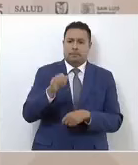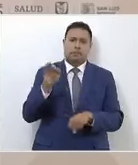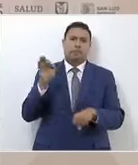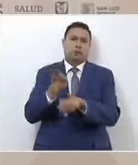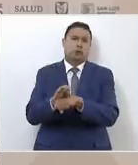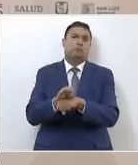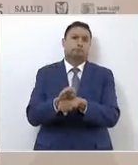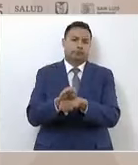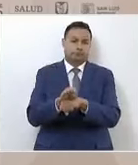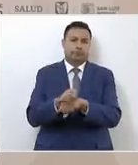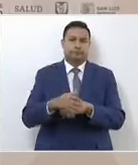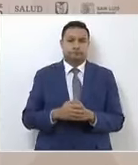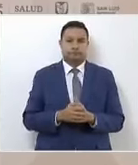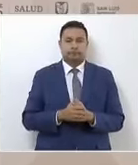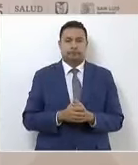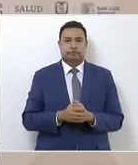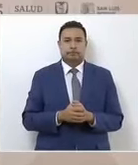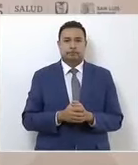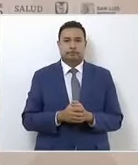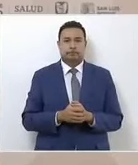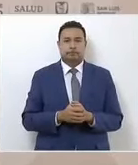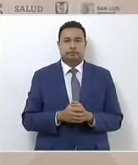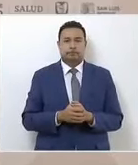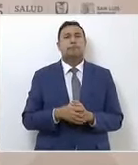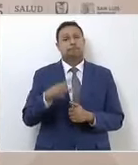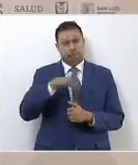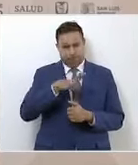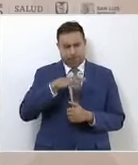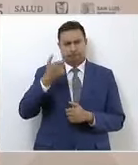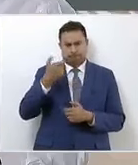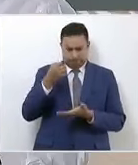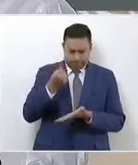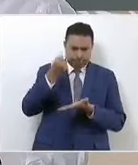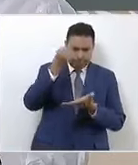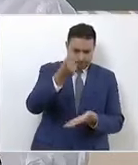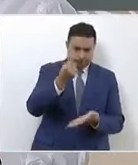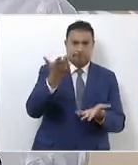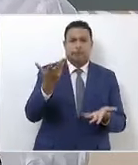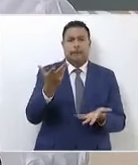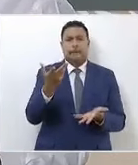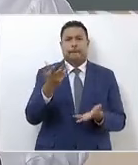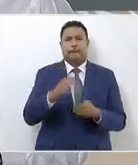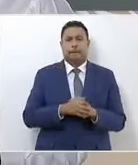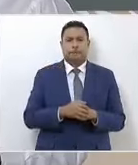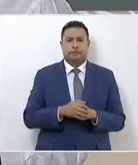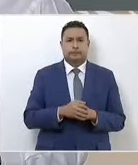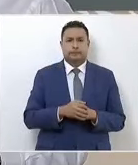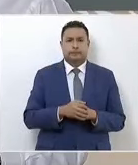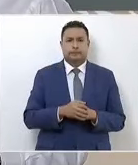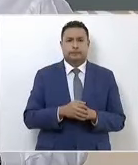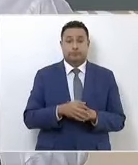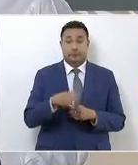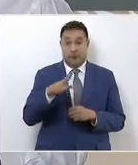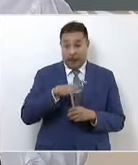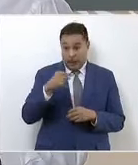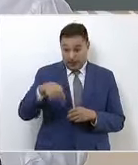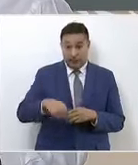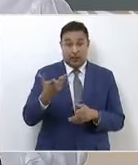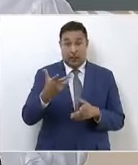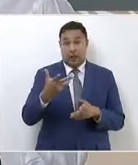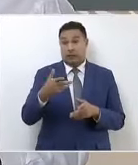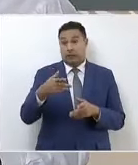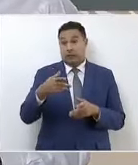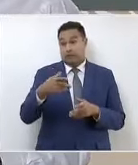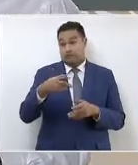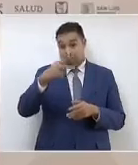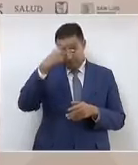bastante. Bueno, tenemos recursos, tenemos presupuesto, no hemos endeudado al país,